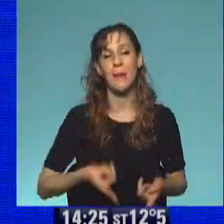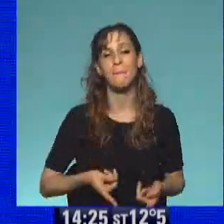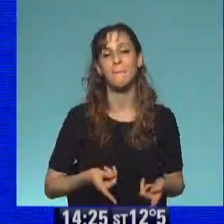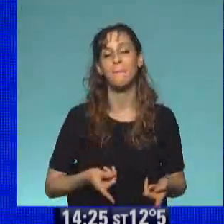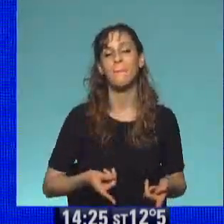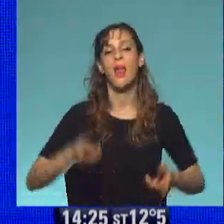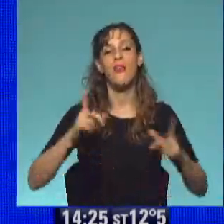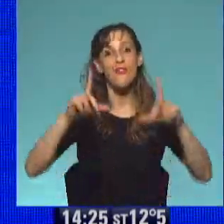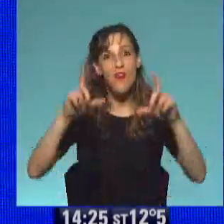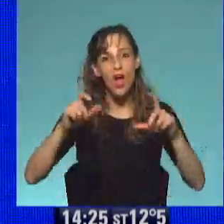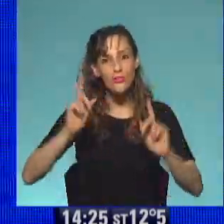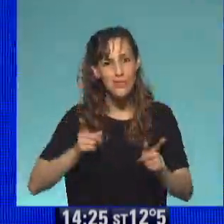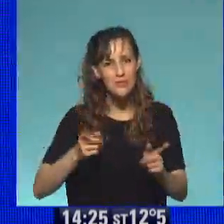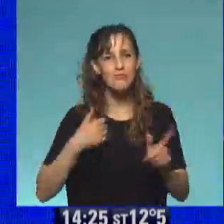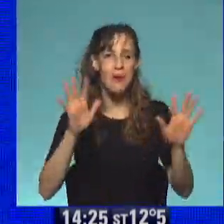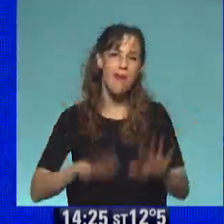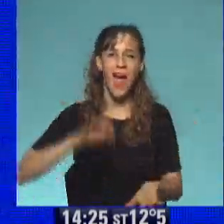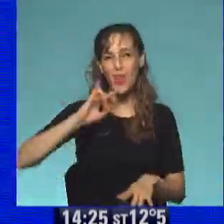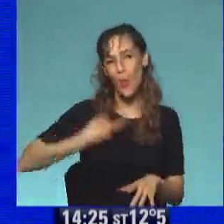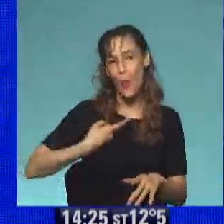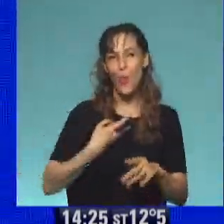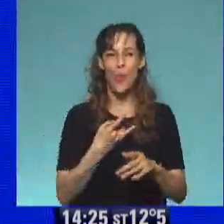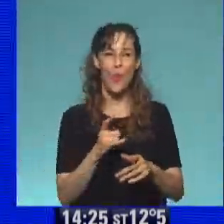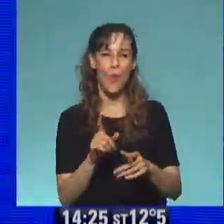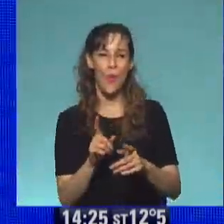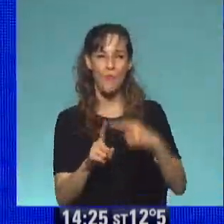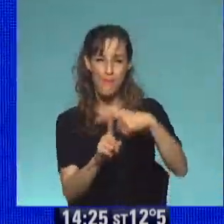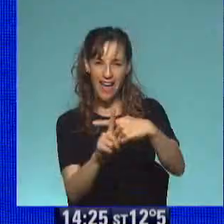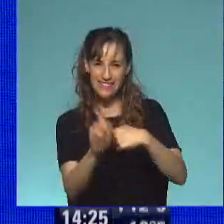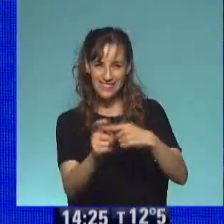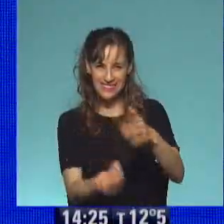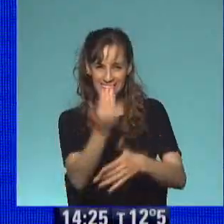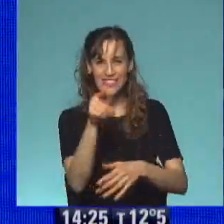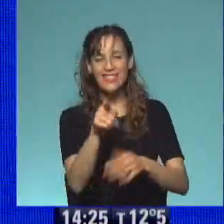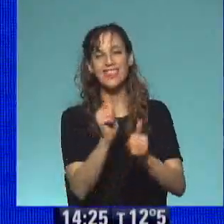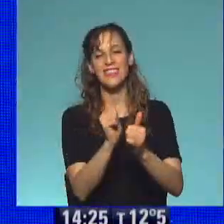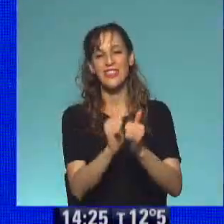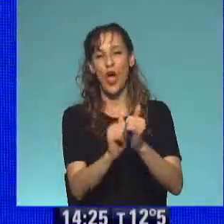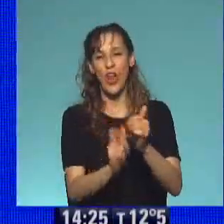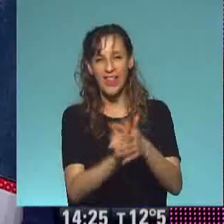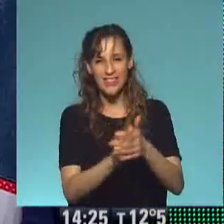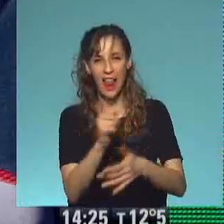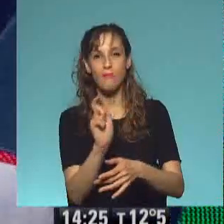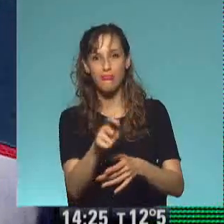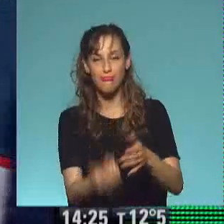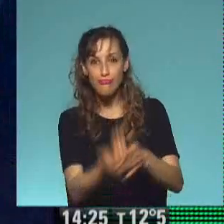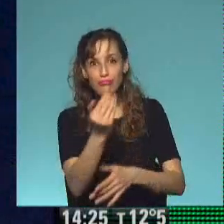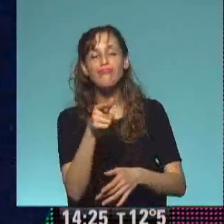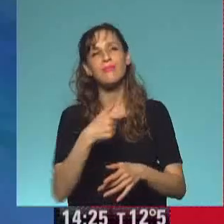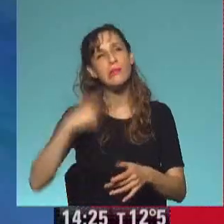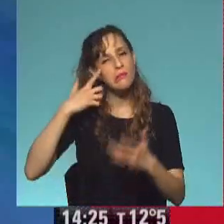mientras te están poniendo, porque arman la historia, ponen caritas, dicen, la queremos mucho a Nuria, Maga es genial.